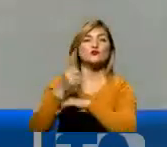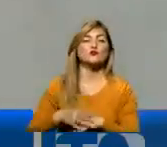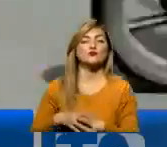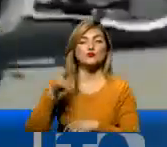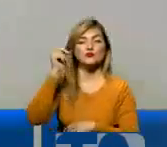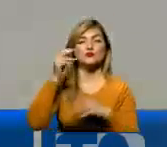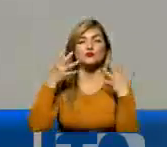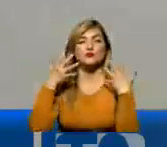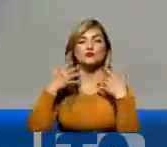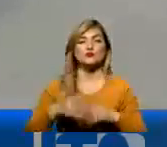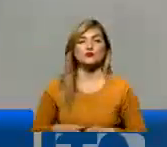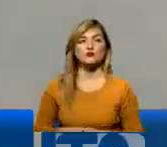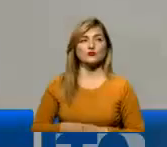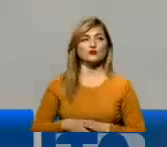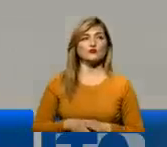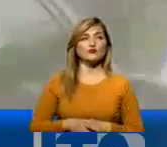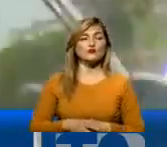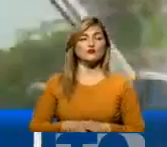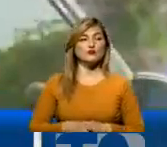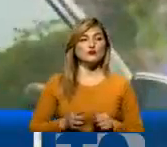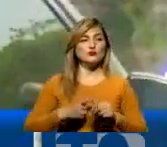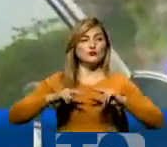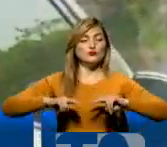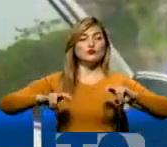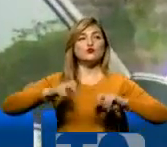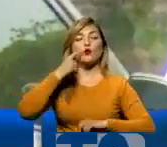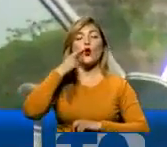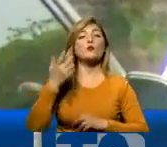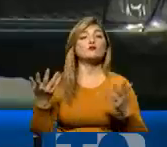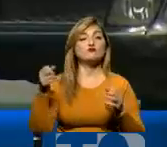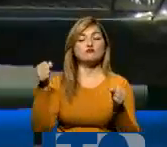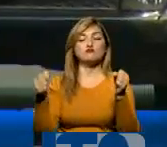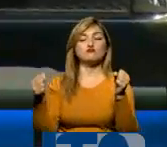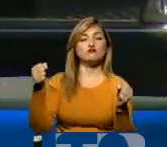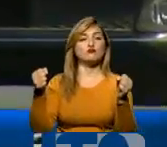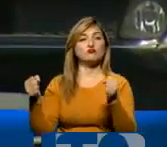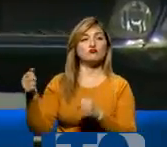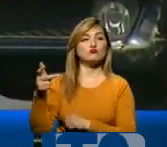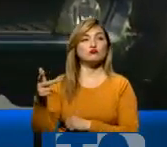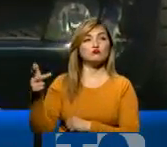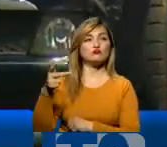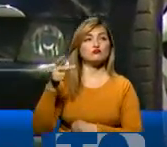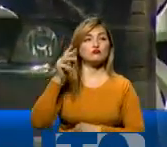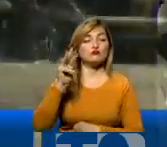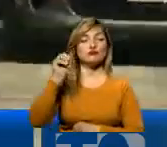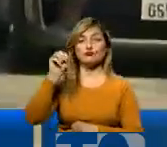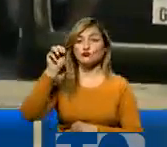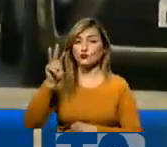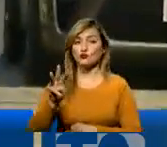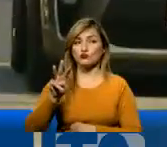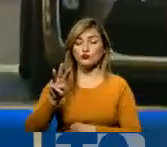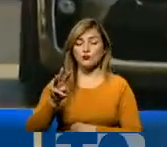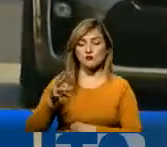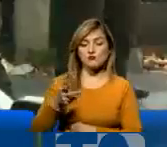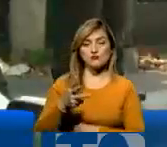Urdesa, norte de Guayaquil. Según las primeras investigaciones, el hombre se trasladaba en este vehículo BMW color azul cuando fue